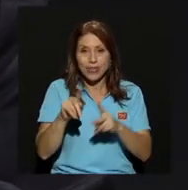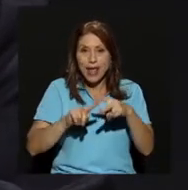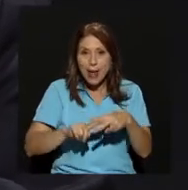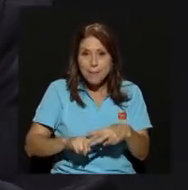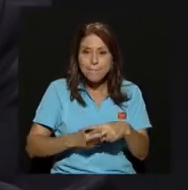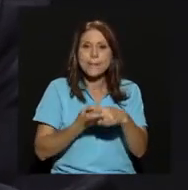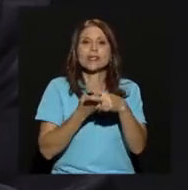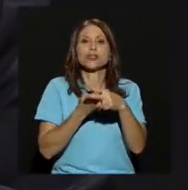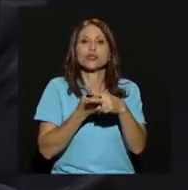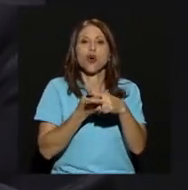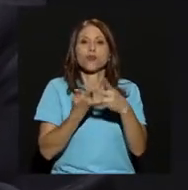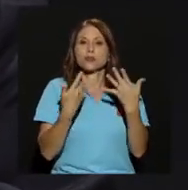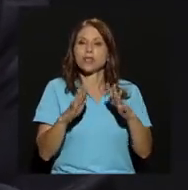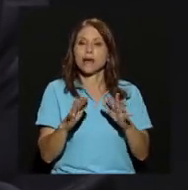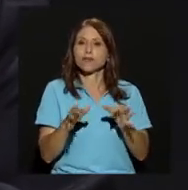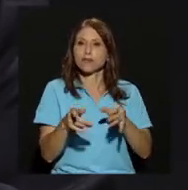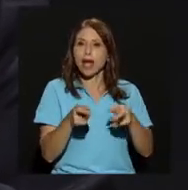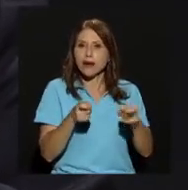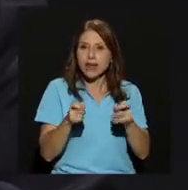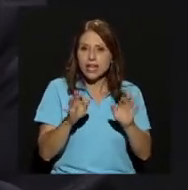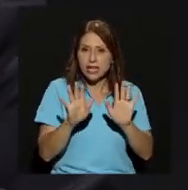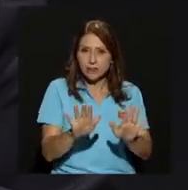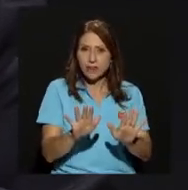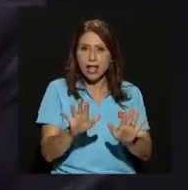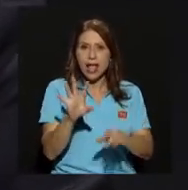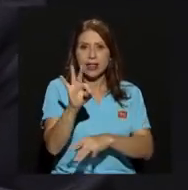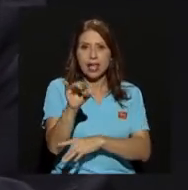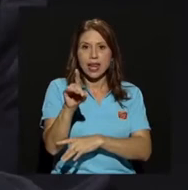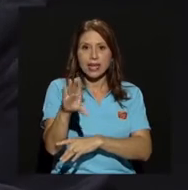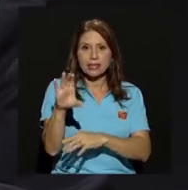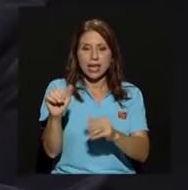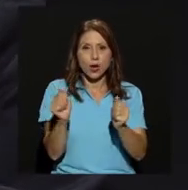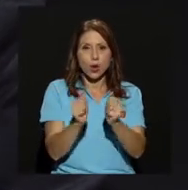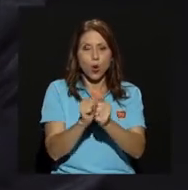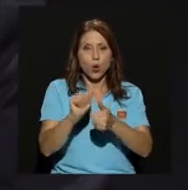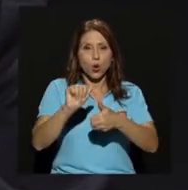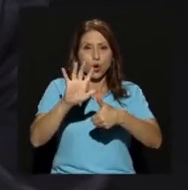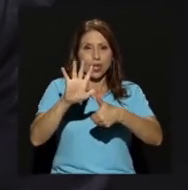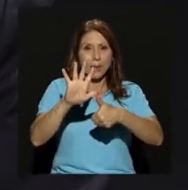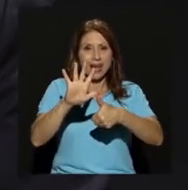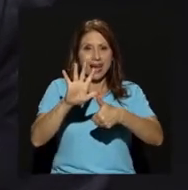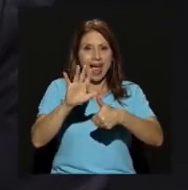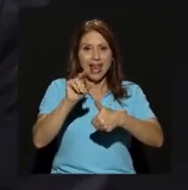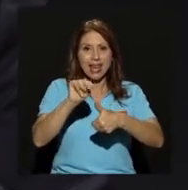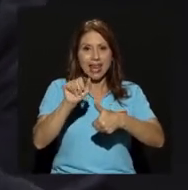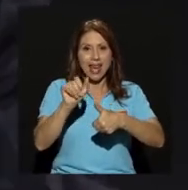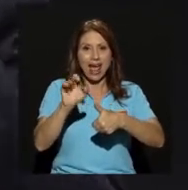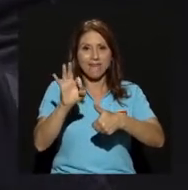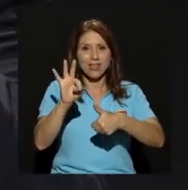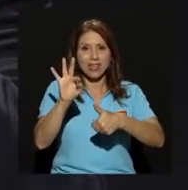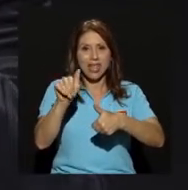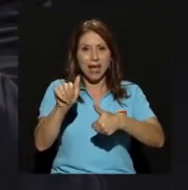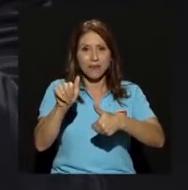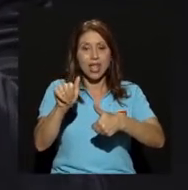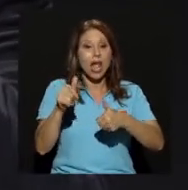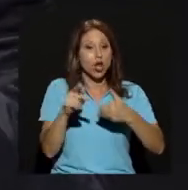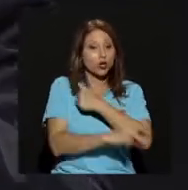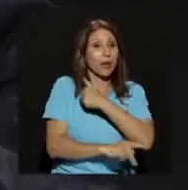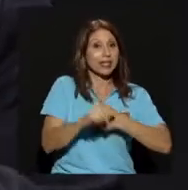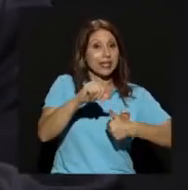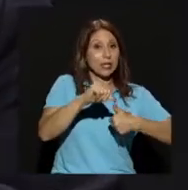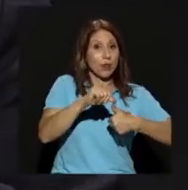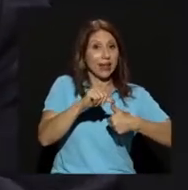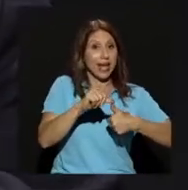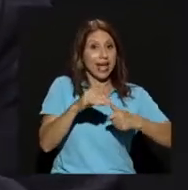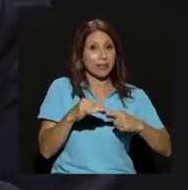regir el tratado de libre comercio de norteamérica el nafta los países de centroamérica y particularmente costa rica